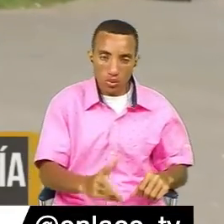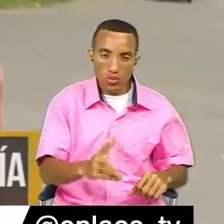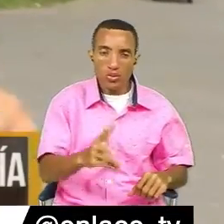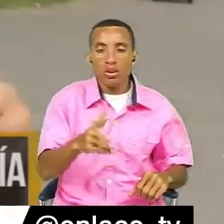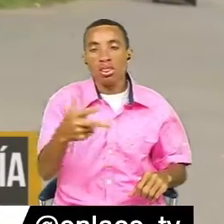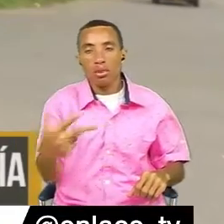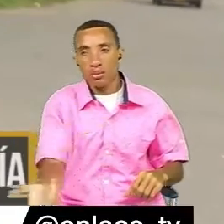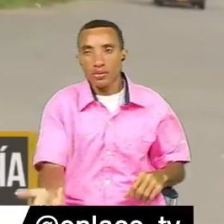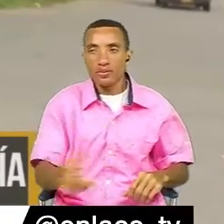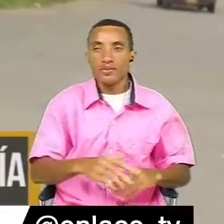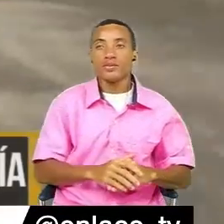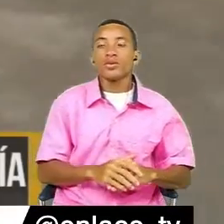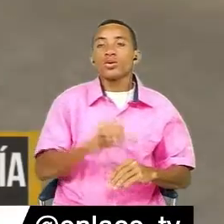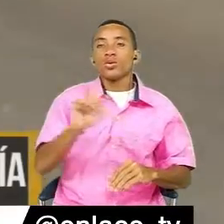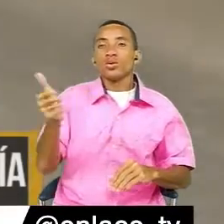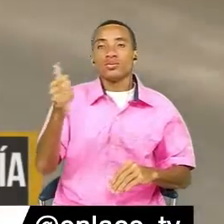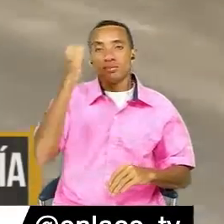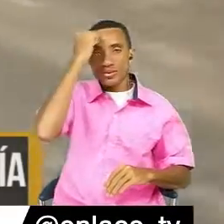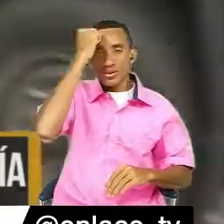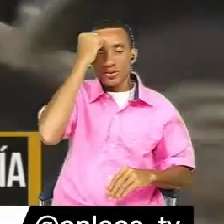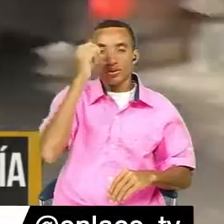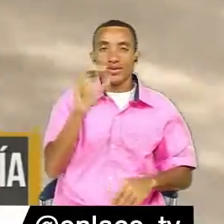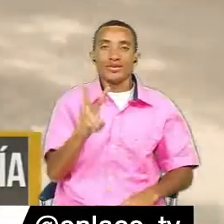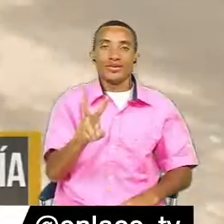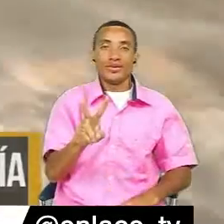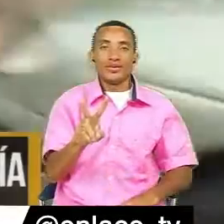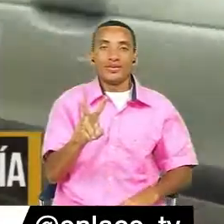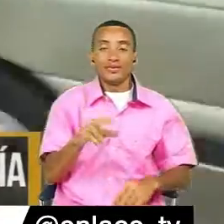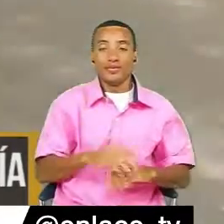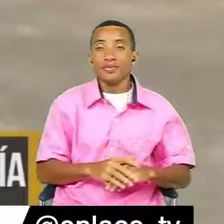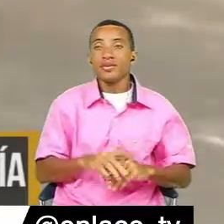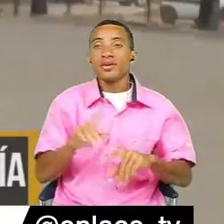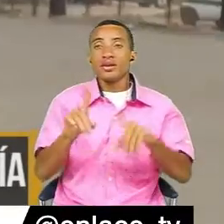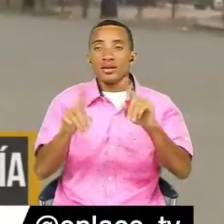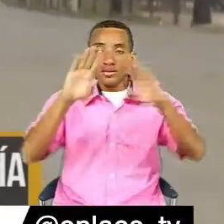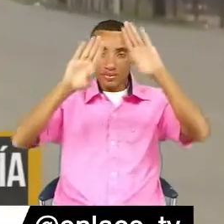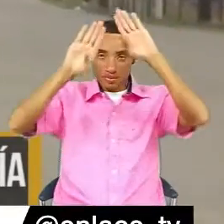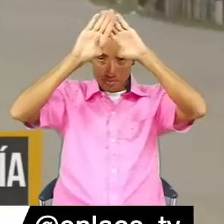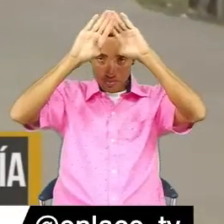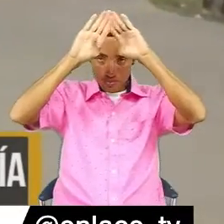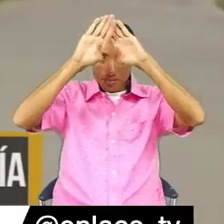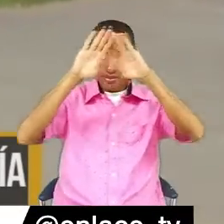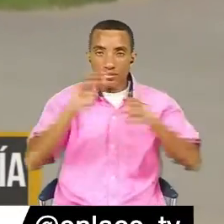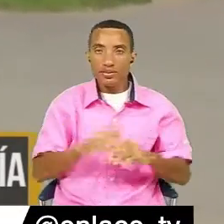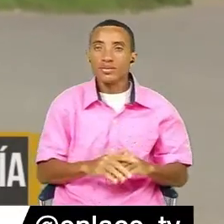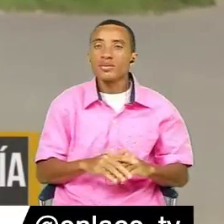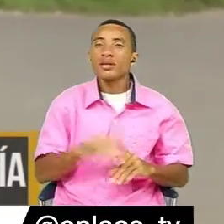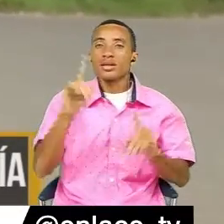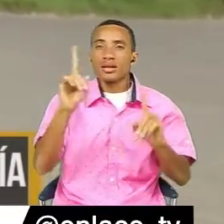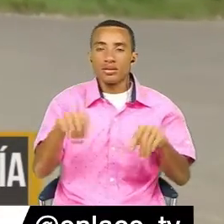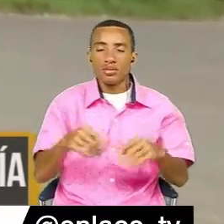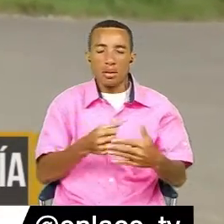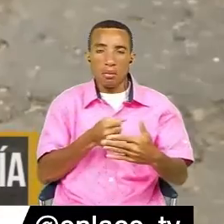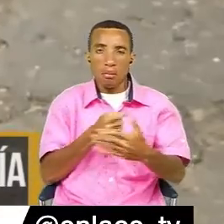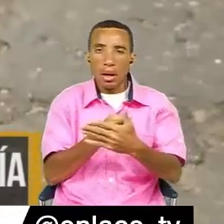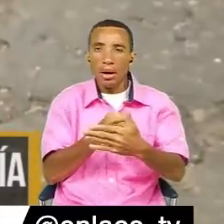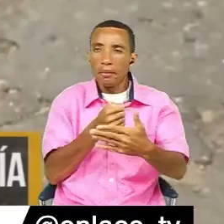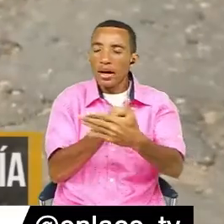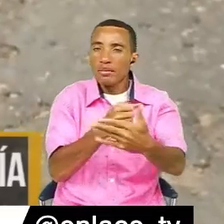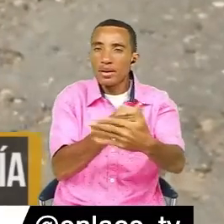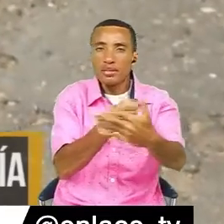mató. Y hoy fueron también dos profesores. Los residentes del corregimiento El Centro resaltan que la accidentalidad se ha incrementado en los últimos